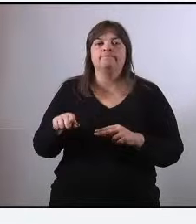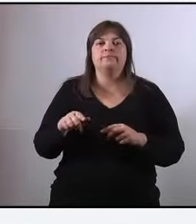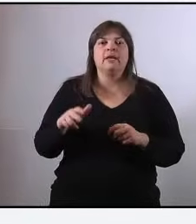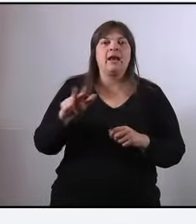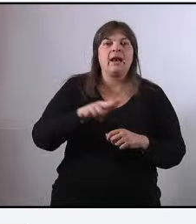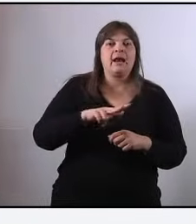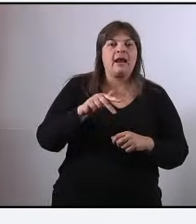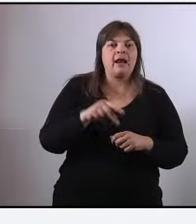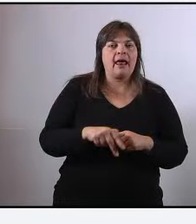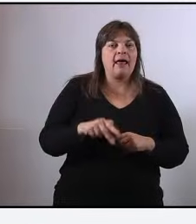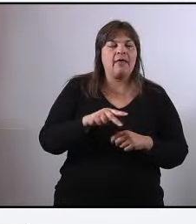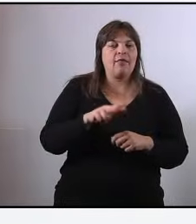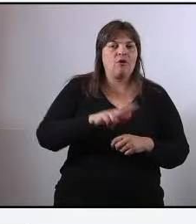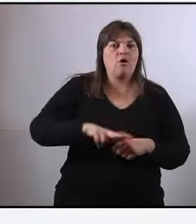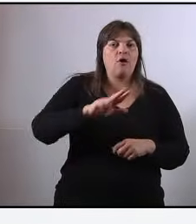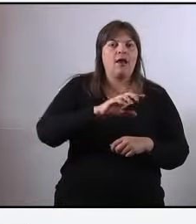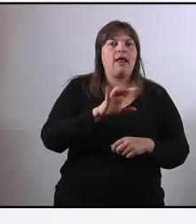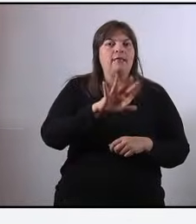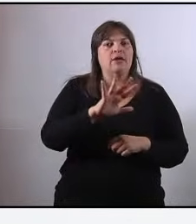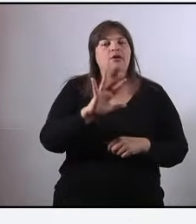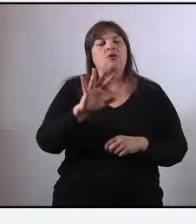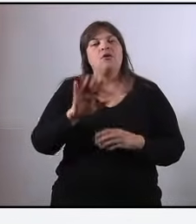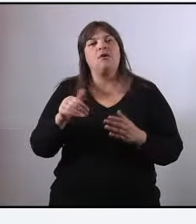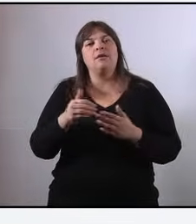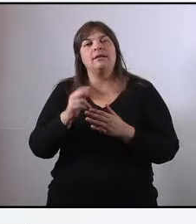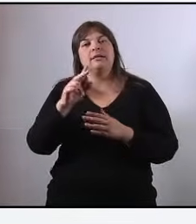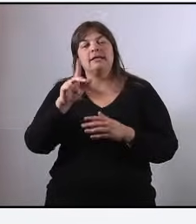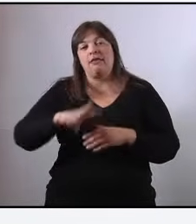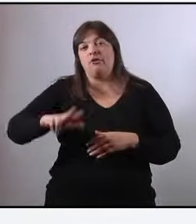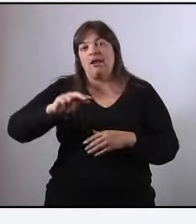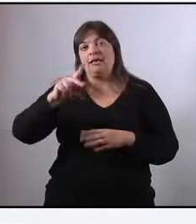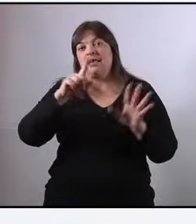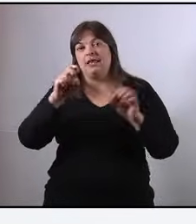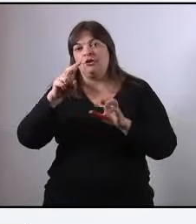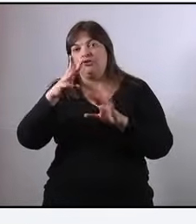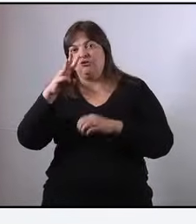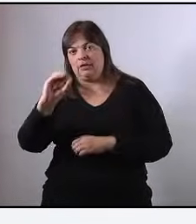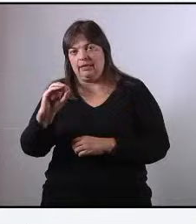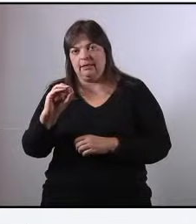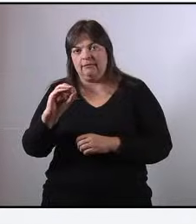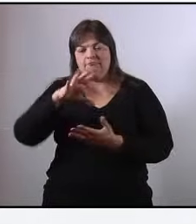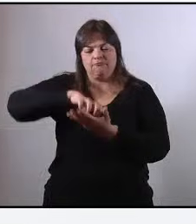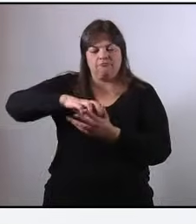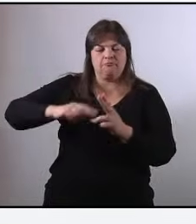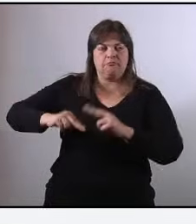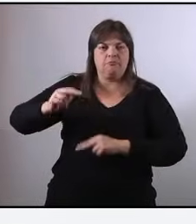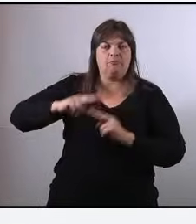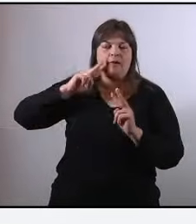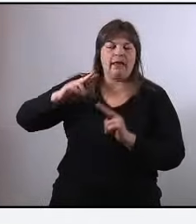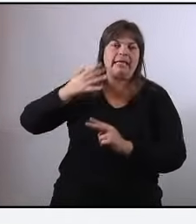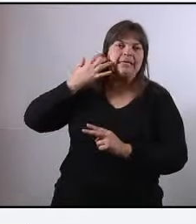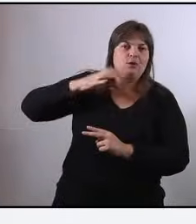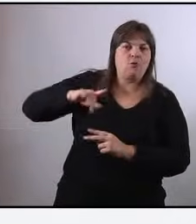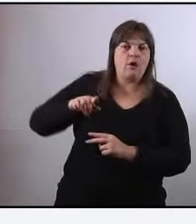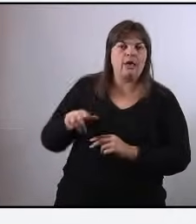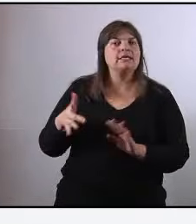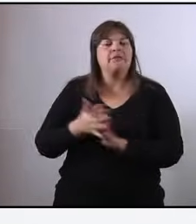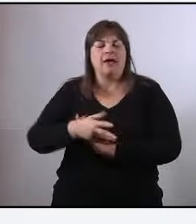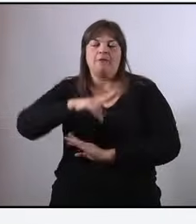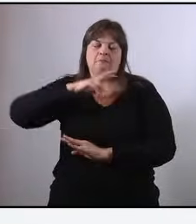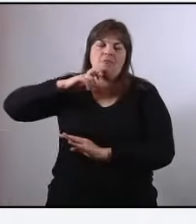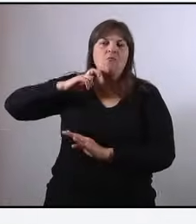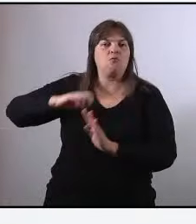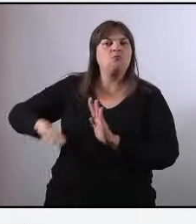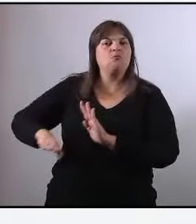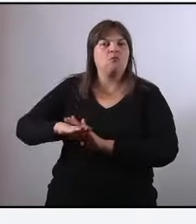Nacional V y la Nacional 630. Su arquitectura singular justifica la importancia de preservarla